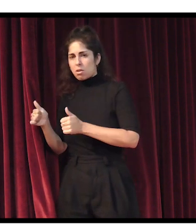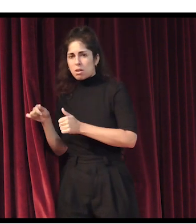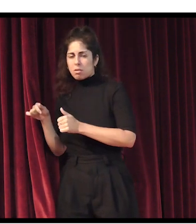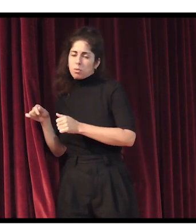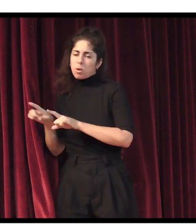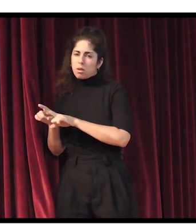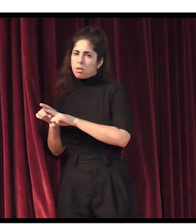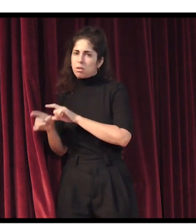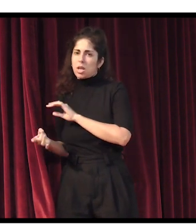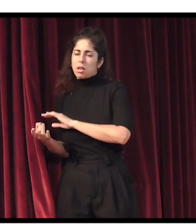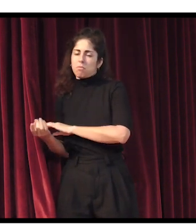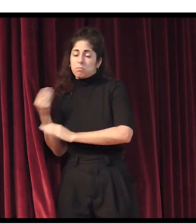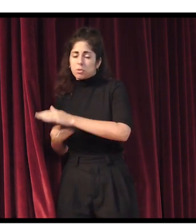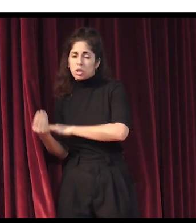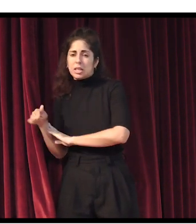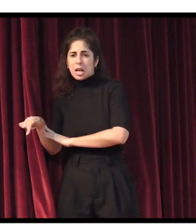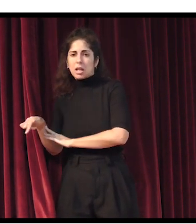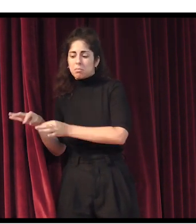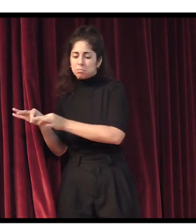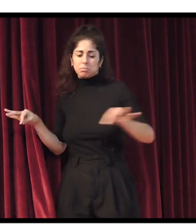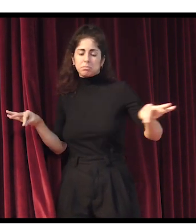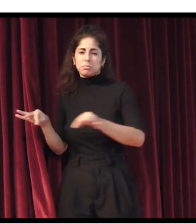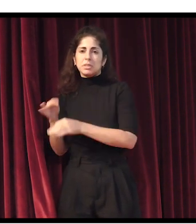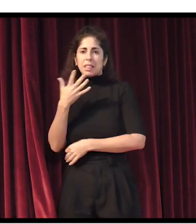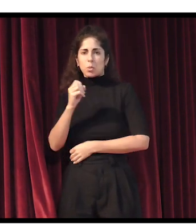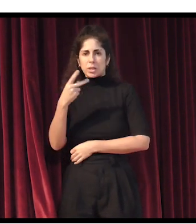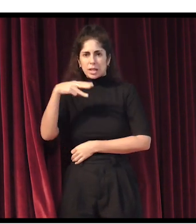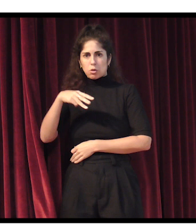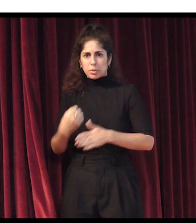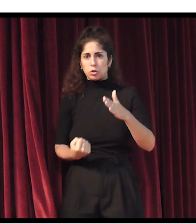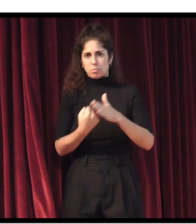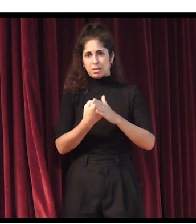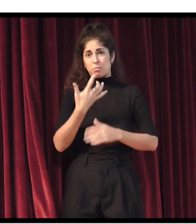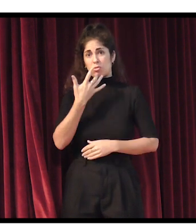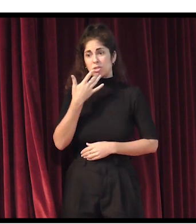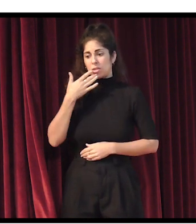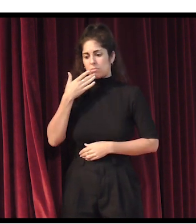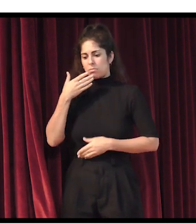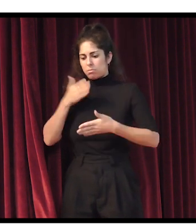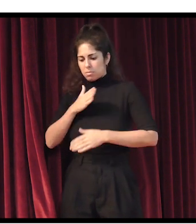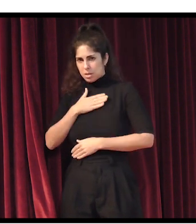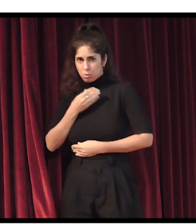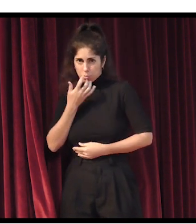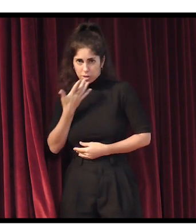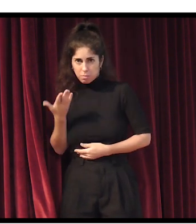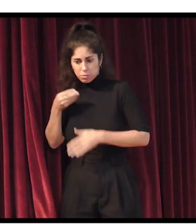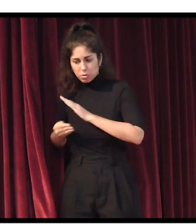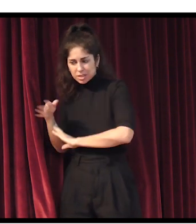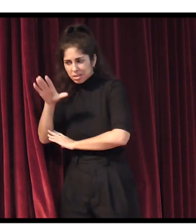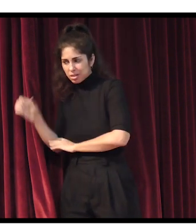entender, esto es muy difícil de demostrar en los casos que he traído yo aquí, o en el caso que he traído yo aquí.